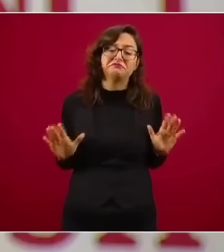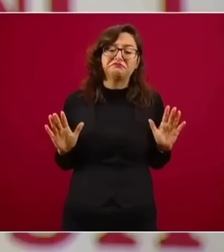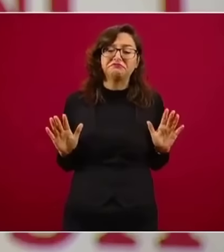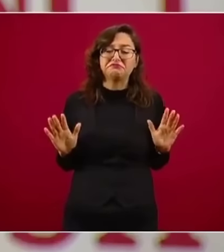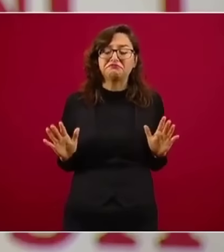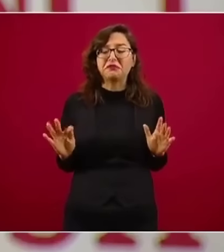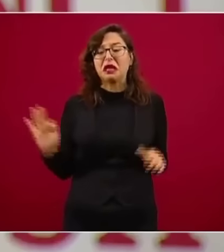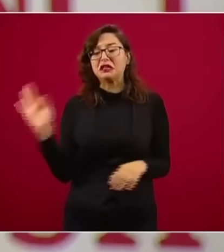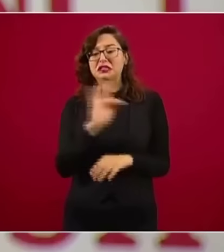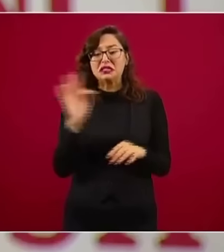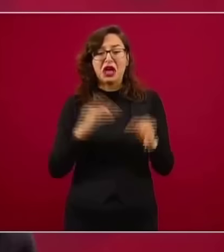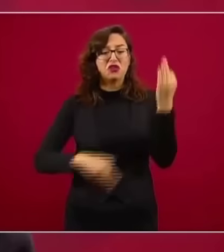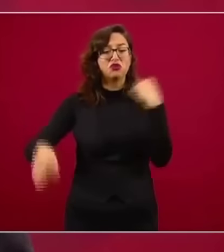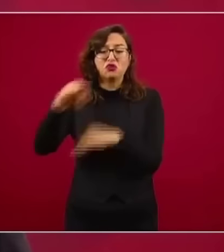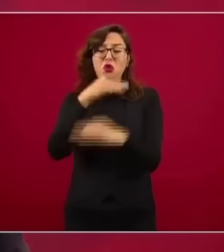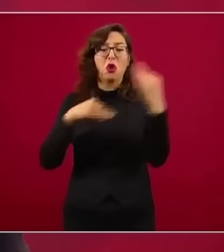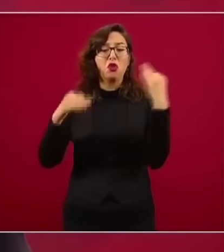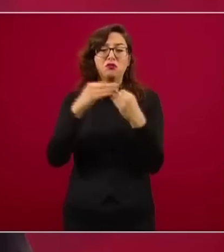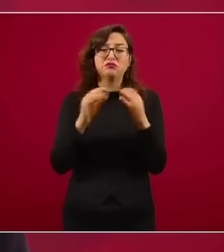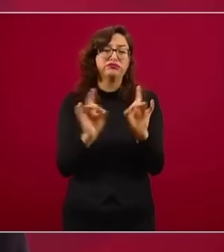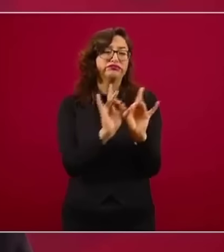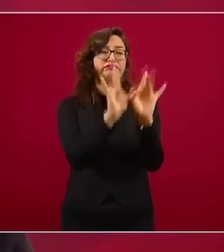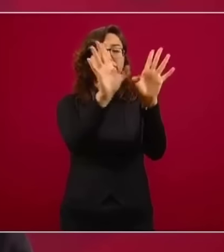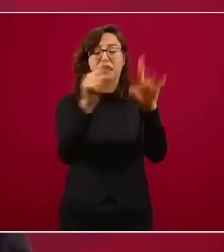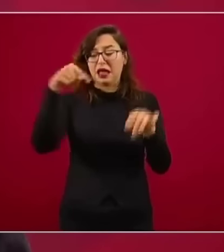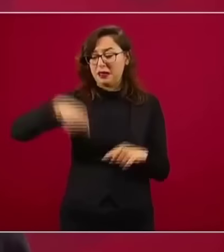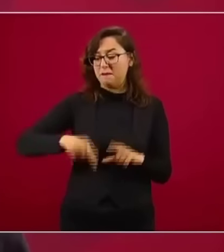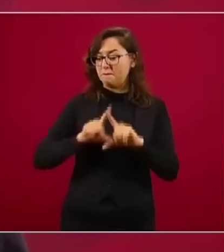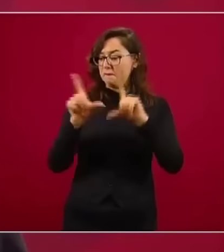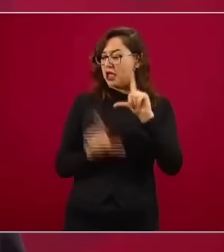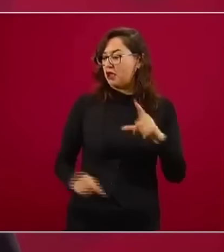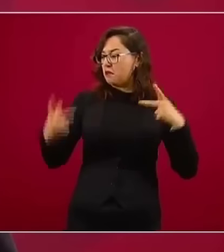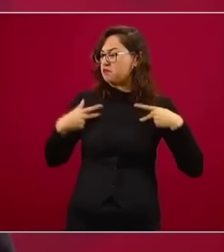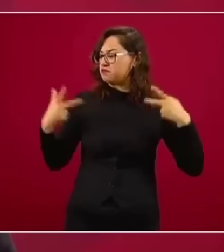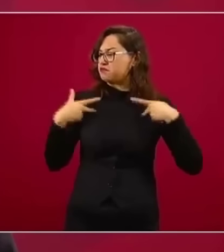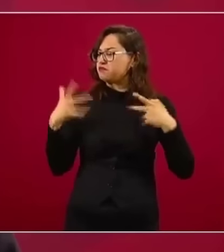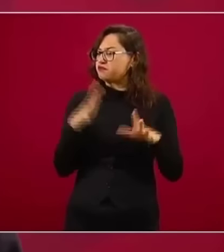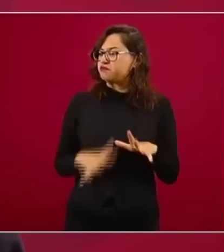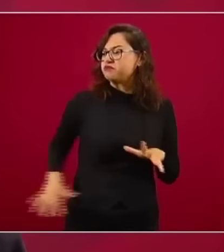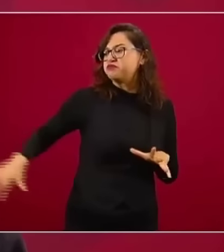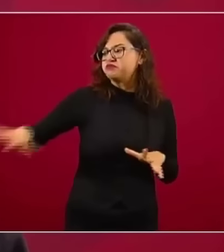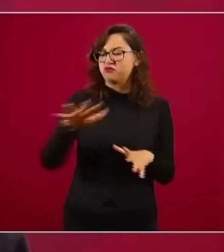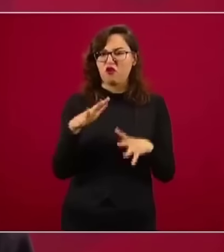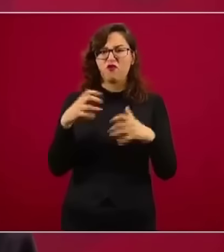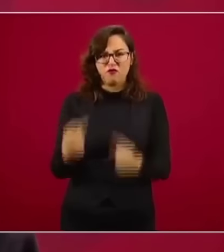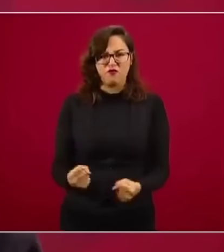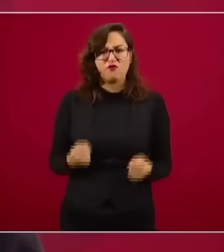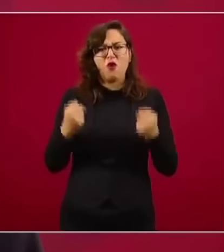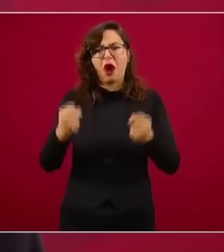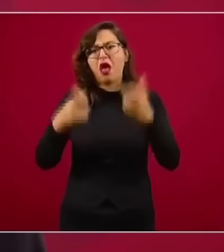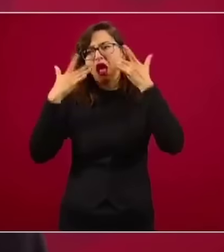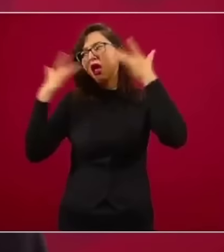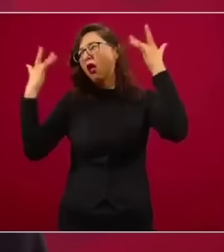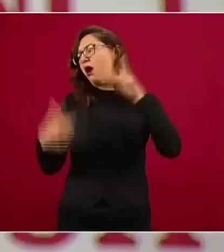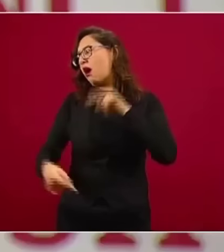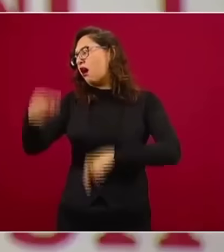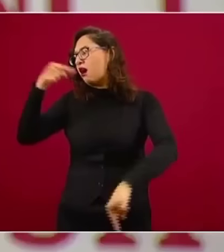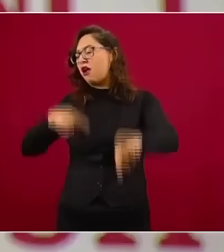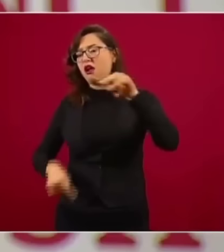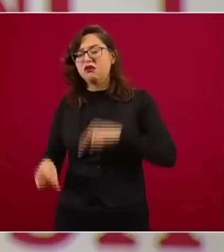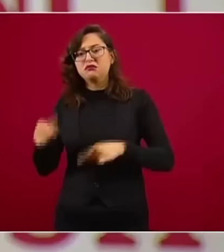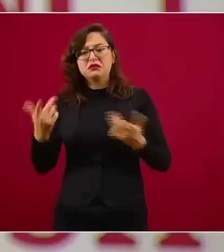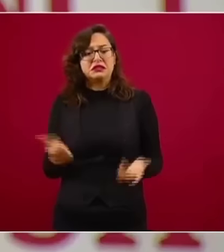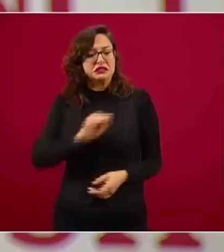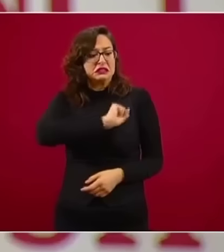junto. Somos una gran nación y un gran pueblo, ni nos rendimos ni ponemos en riesgo la salud de nuestras niñas